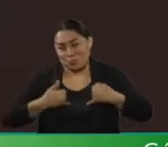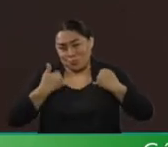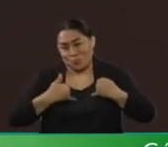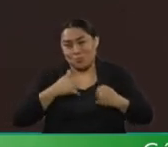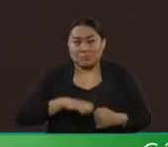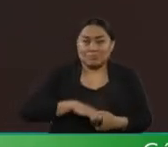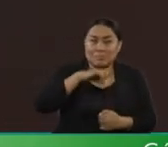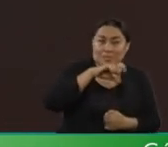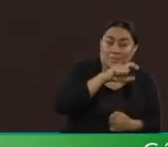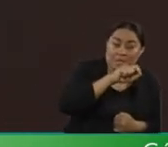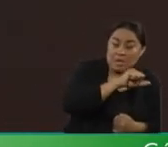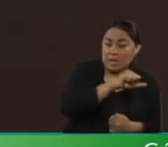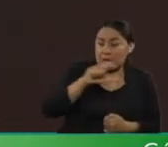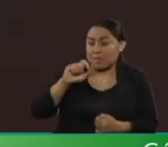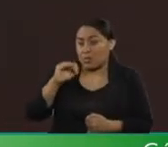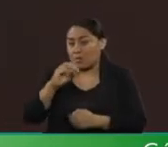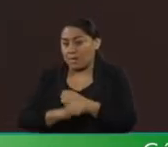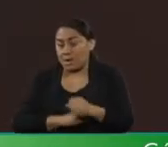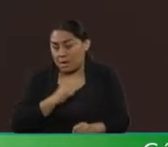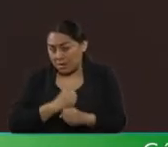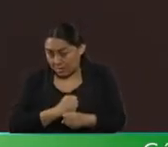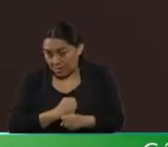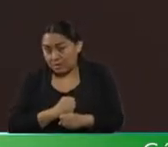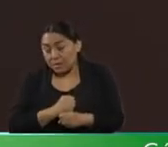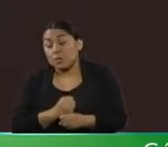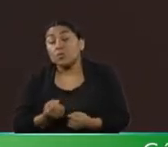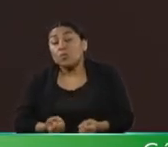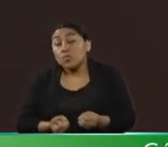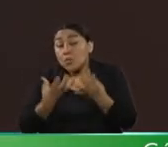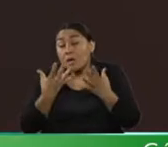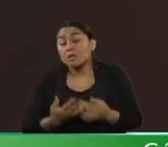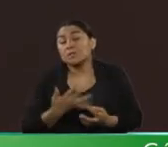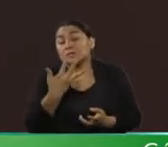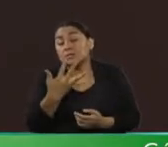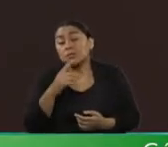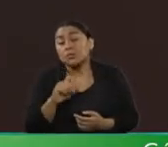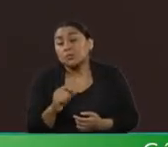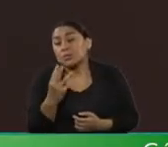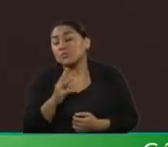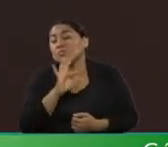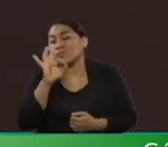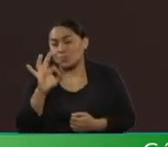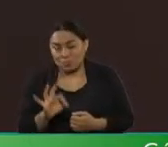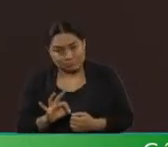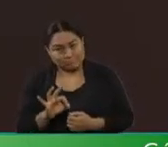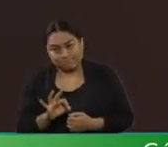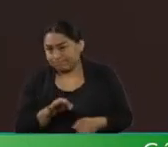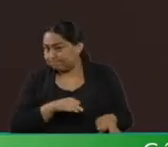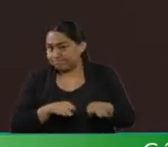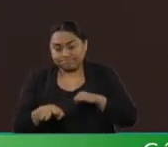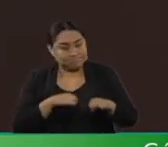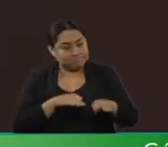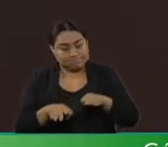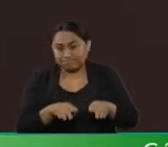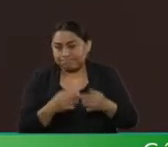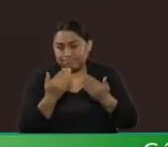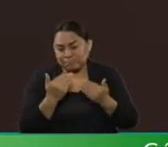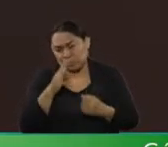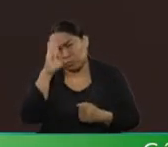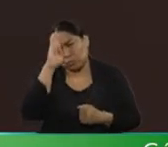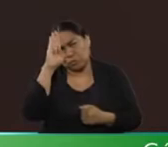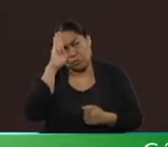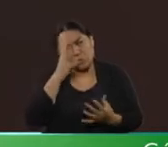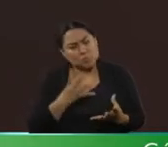a 29 años es del 5.3 la cual es muy